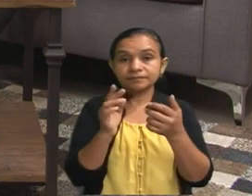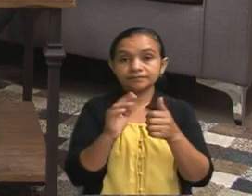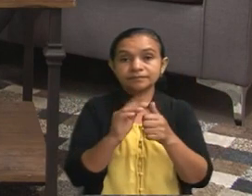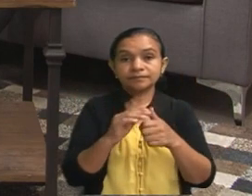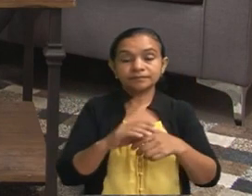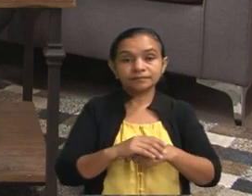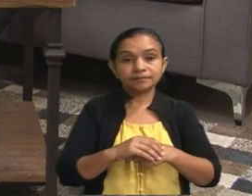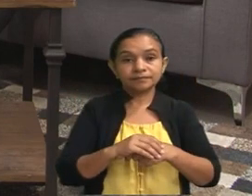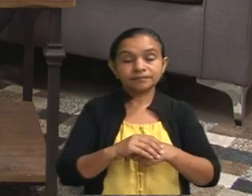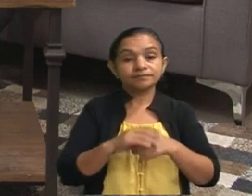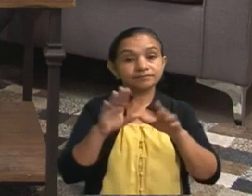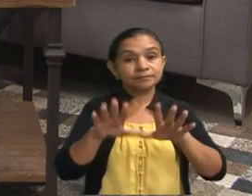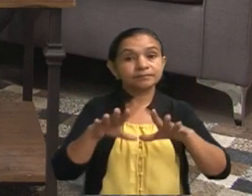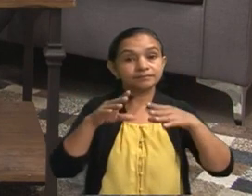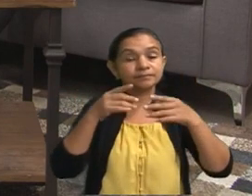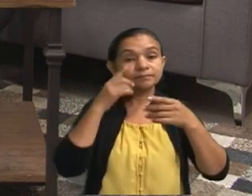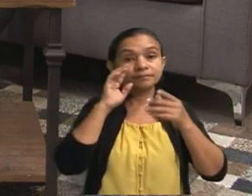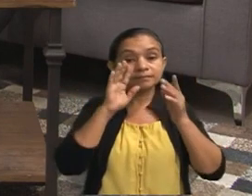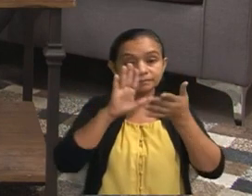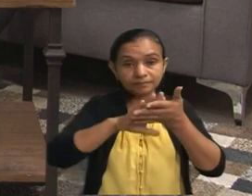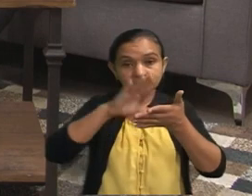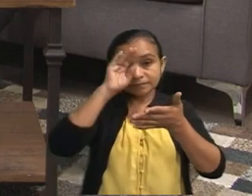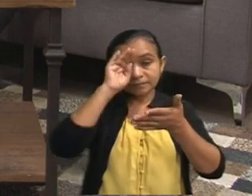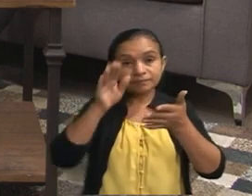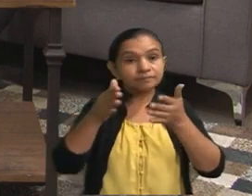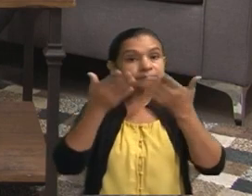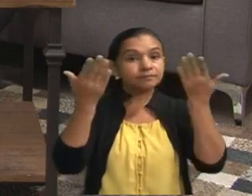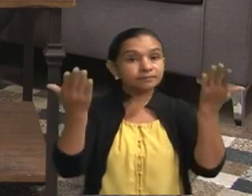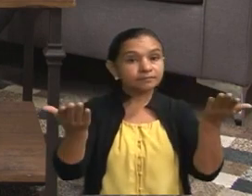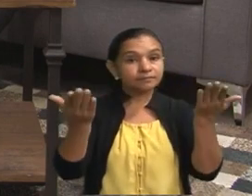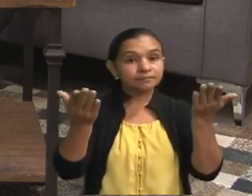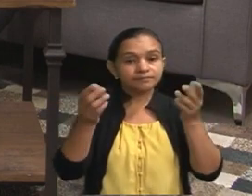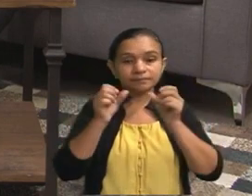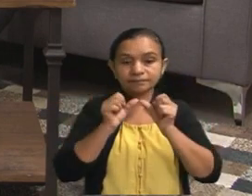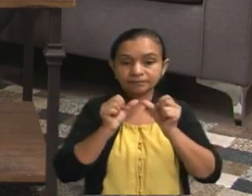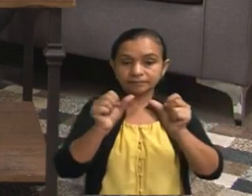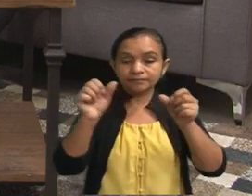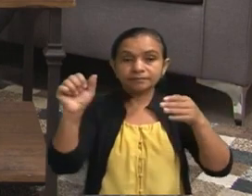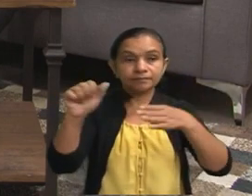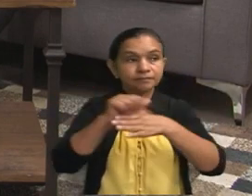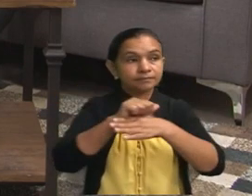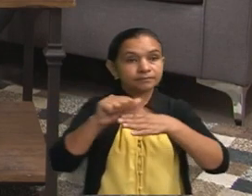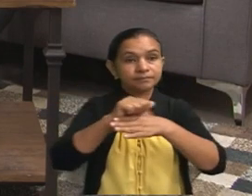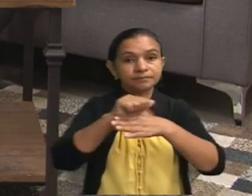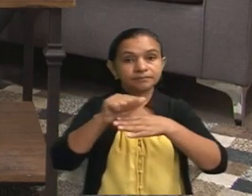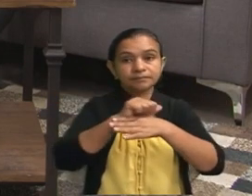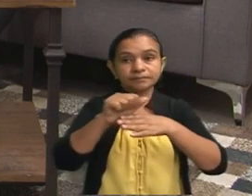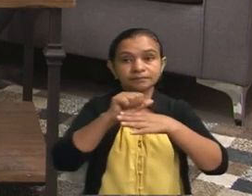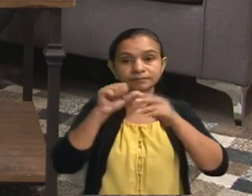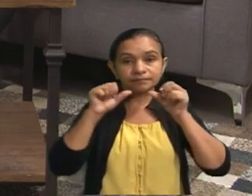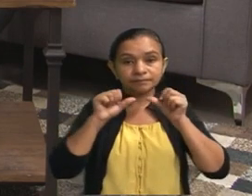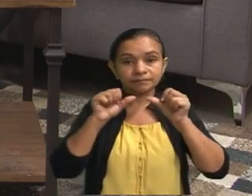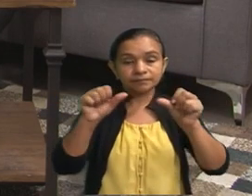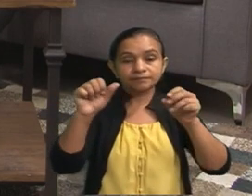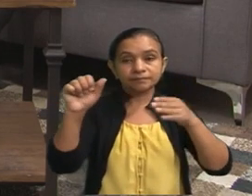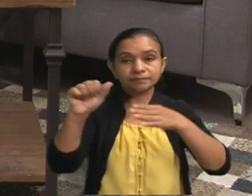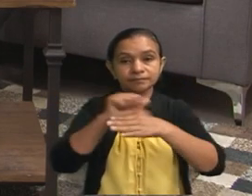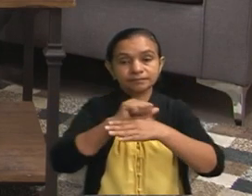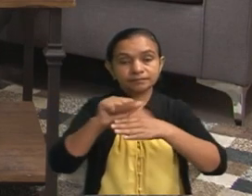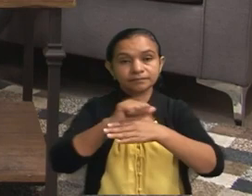debe asumir es que nos seguimos preparando, seguimos avanzando en la preparación.